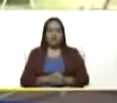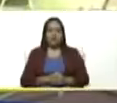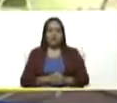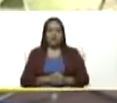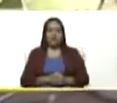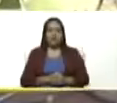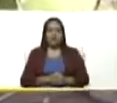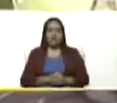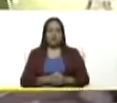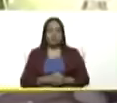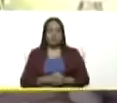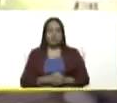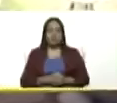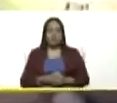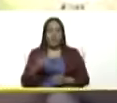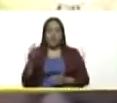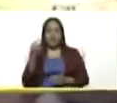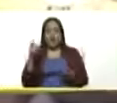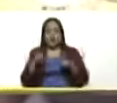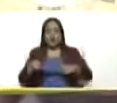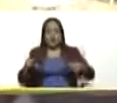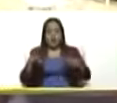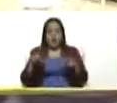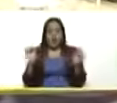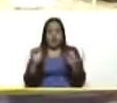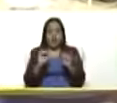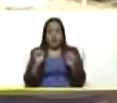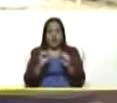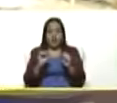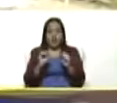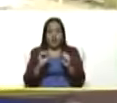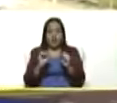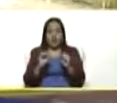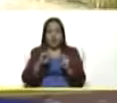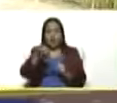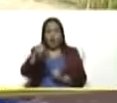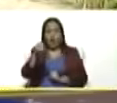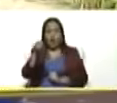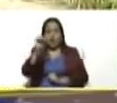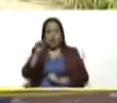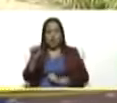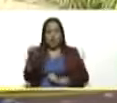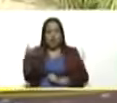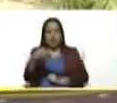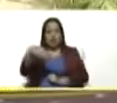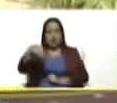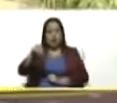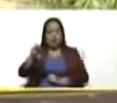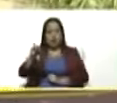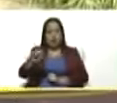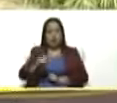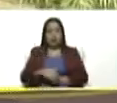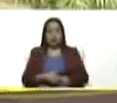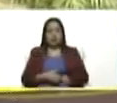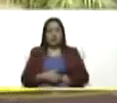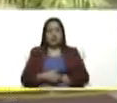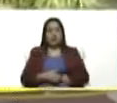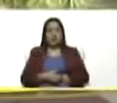Tercer lugar de Mérida, Monteclaro, José Luis Mora Andrade, Finca La Palmera.